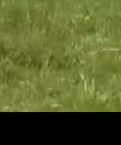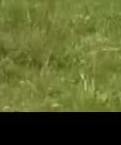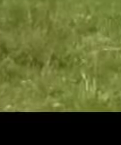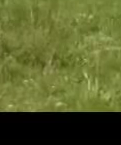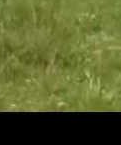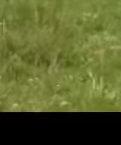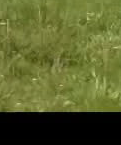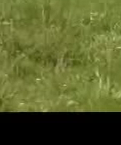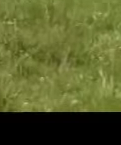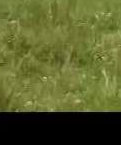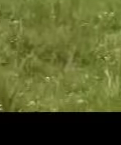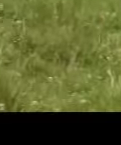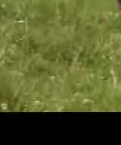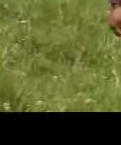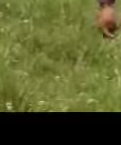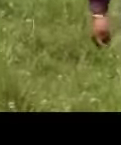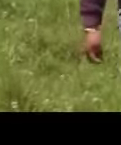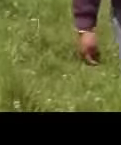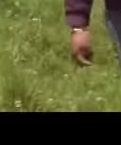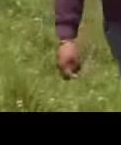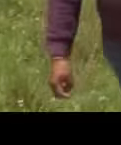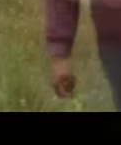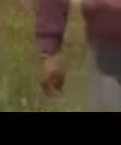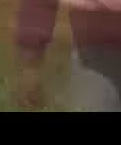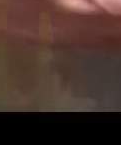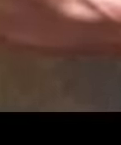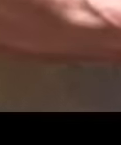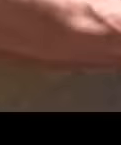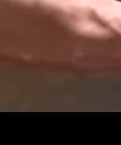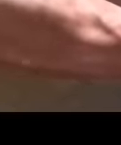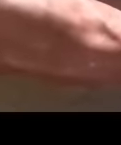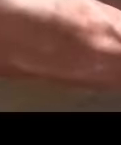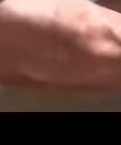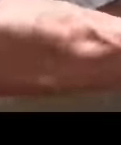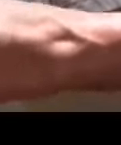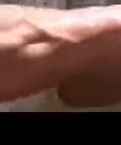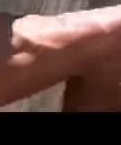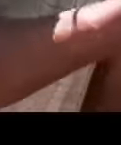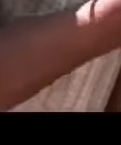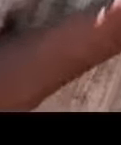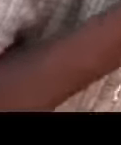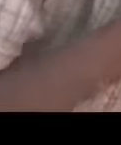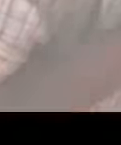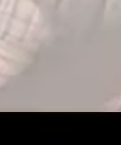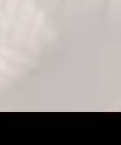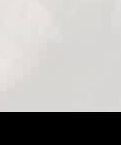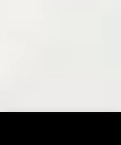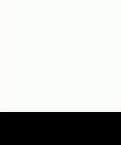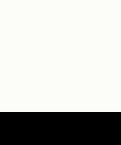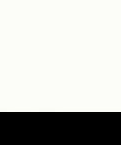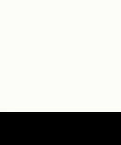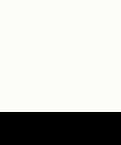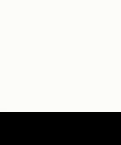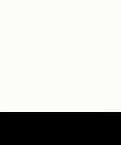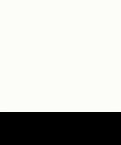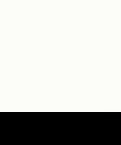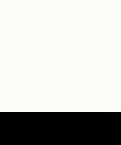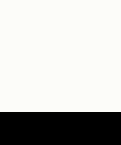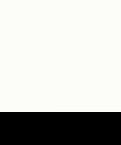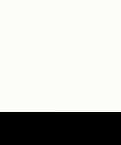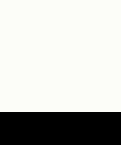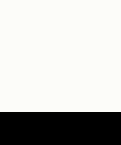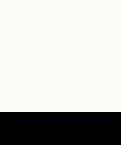el financiamiento para mejorar las condiciones de vida en este hermoso cantón del país. Banco de Desarrollo del